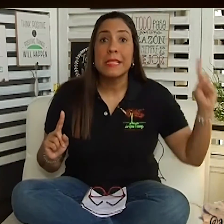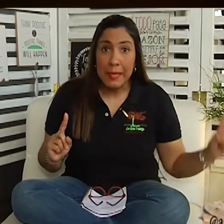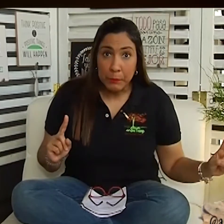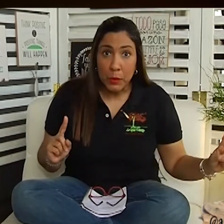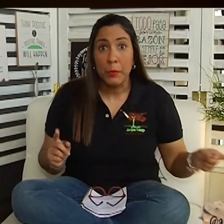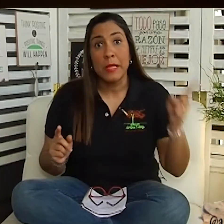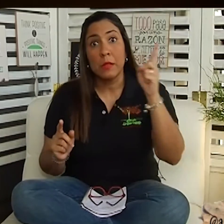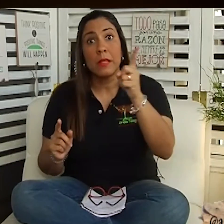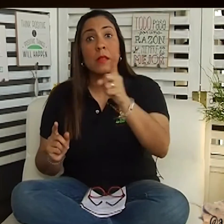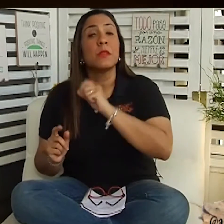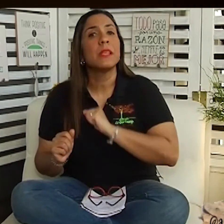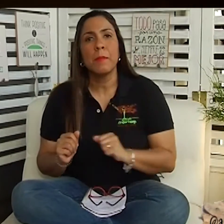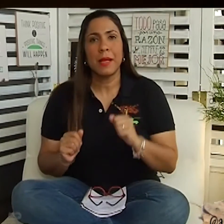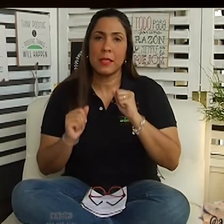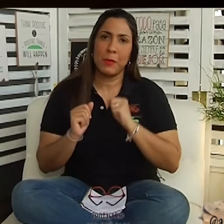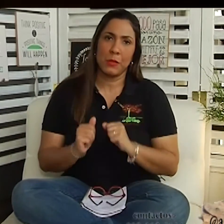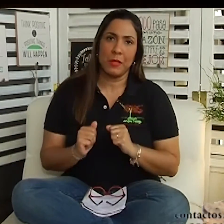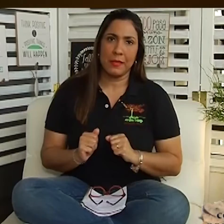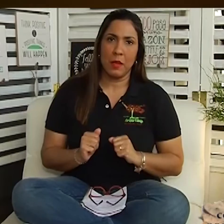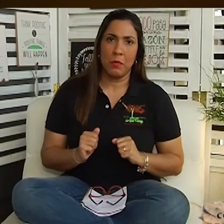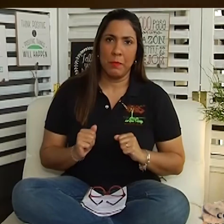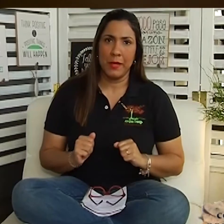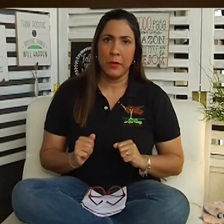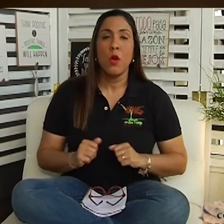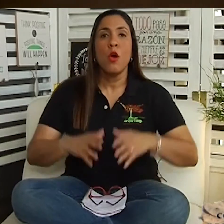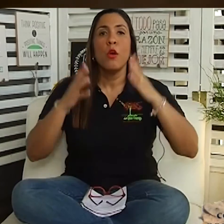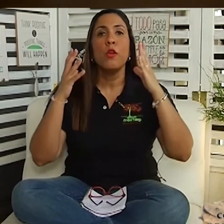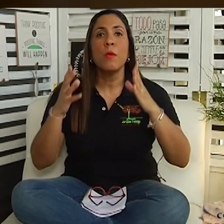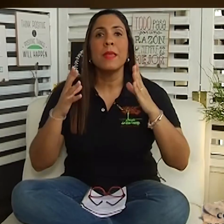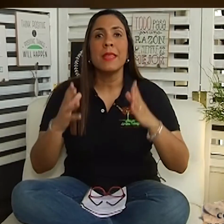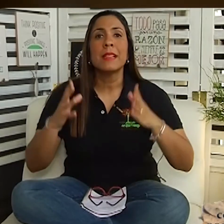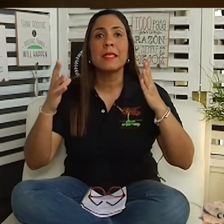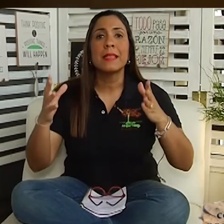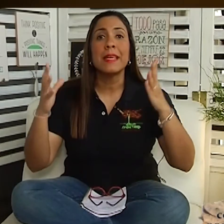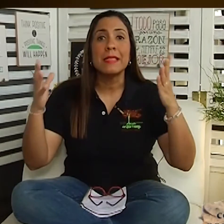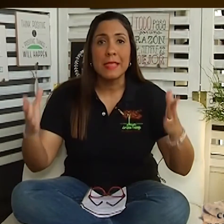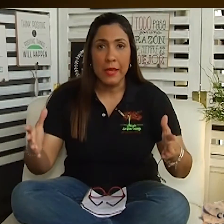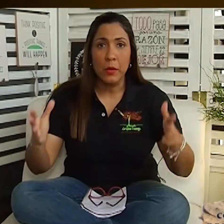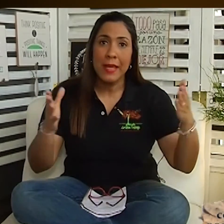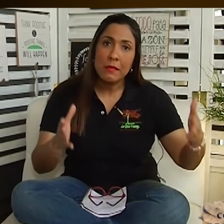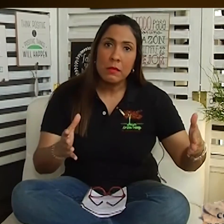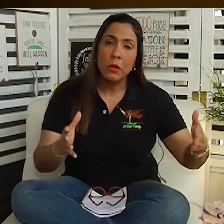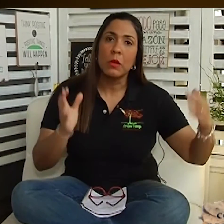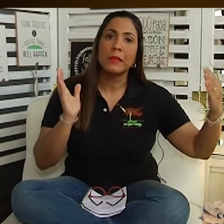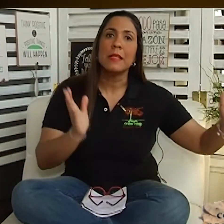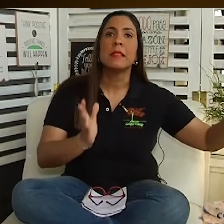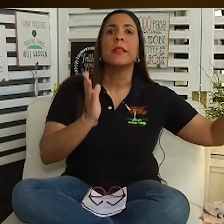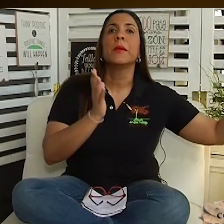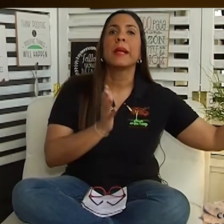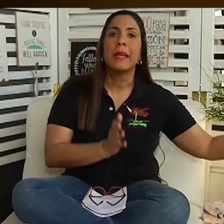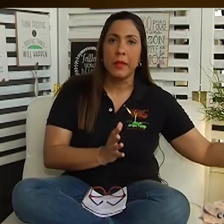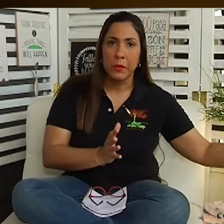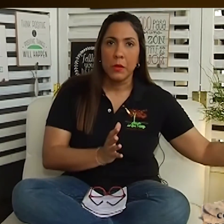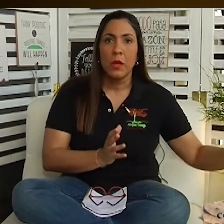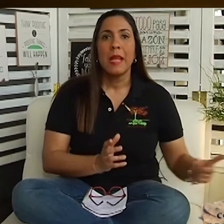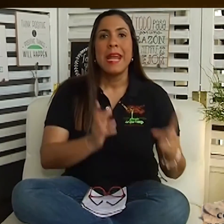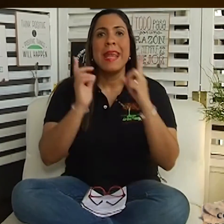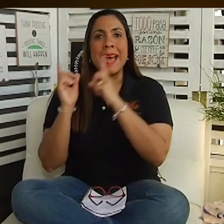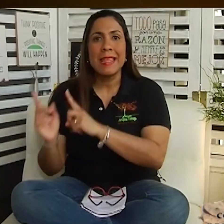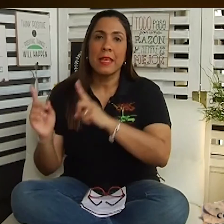emoción acepto. Por eso le digo siempre a las personas que acompaño, no me digas que te hicieron esto o te hicieron